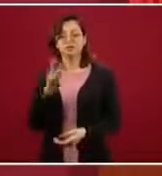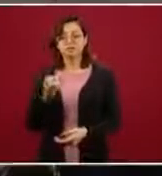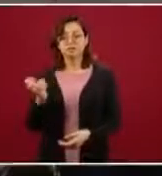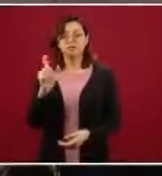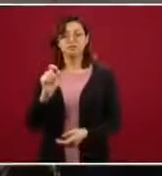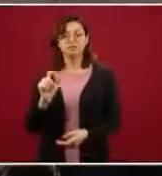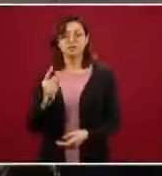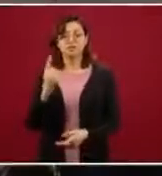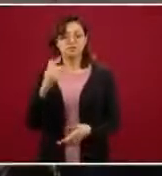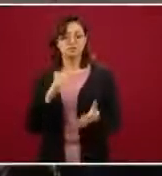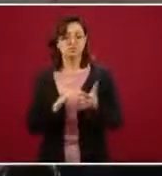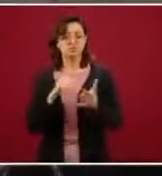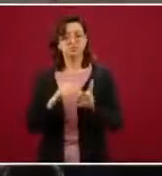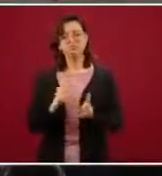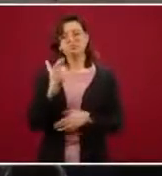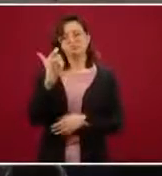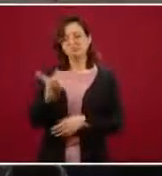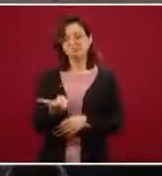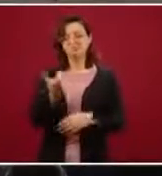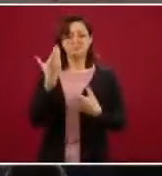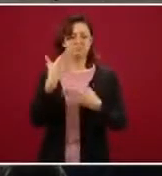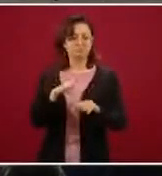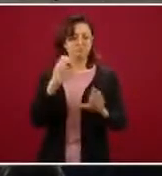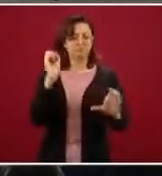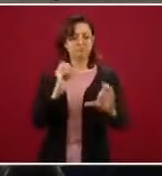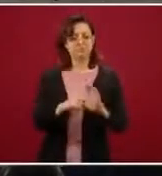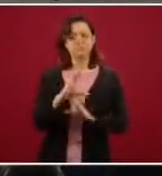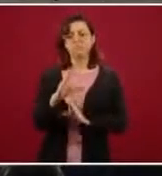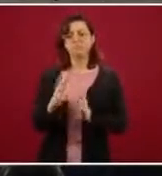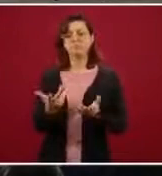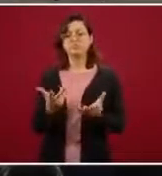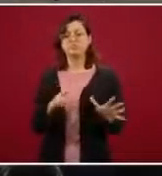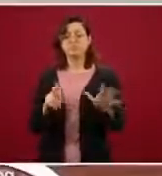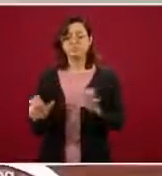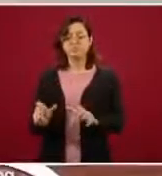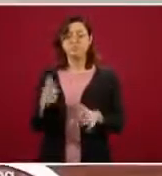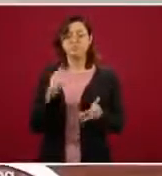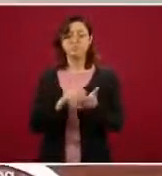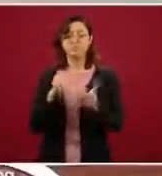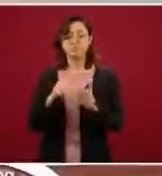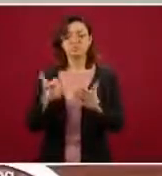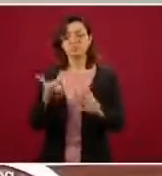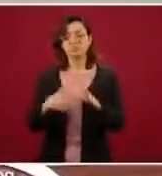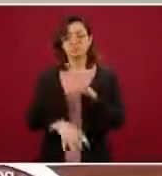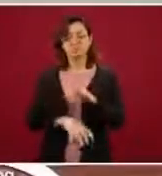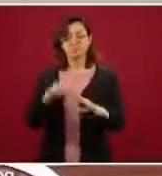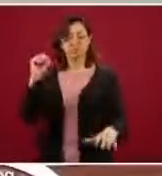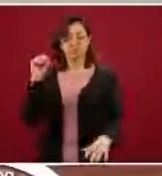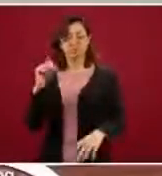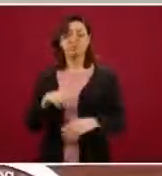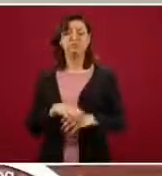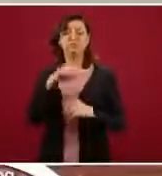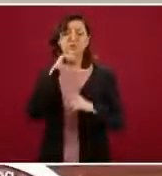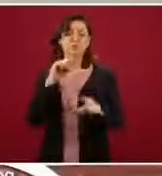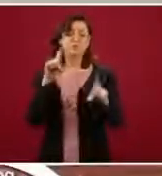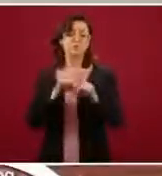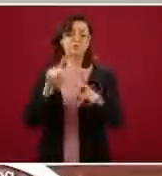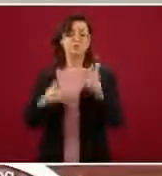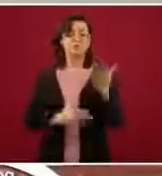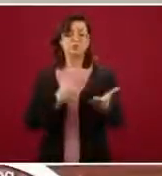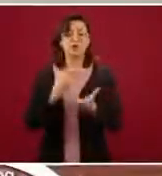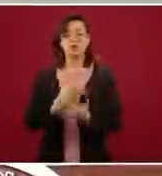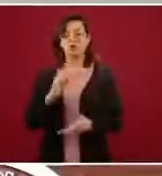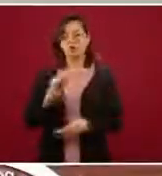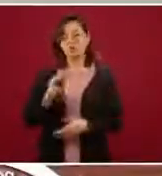321 mil millones de pesos en depósitos y 289 mil millones en retiros. Hemos además presentado 98